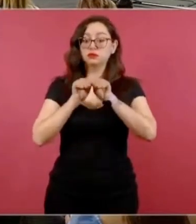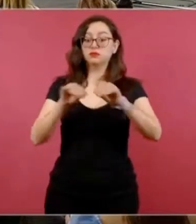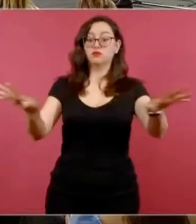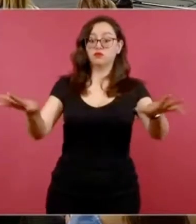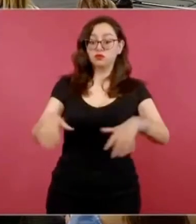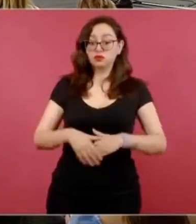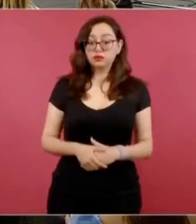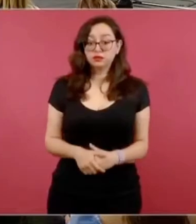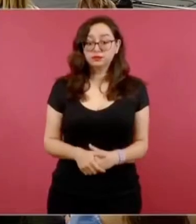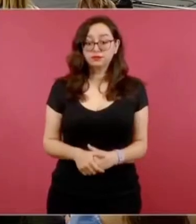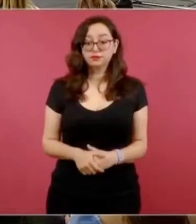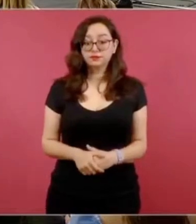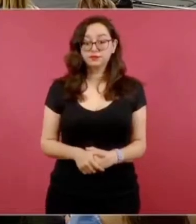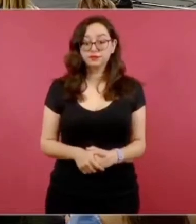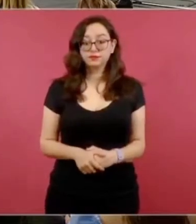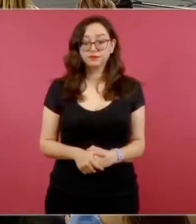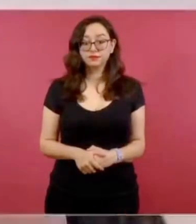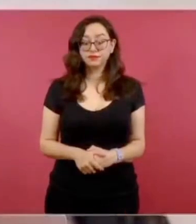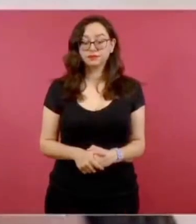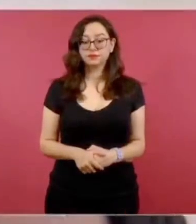Después